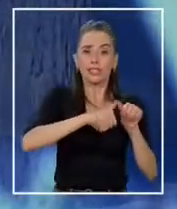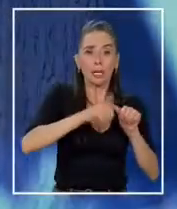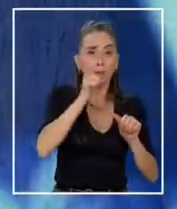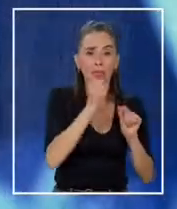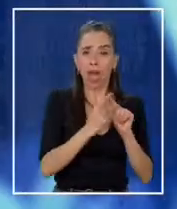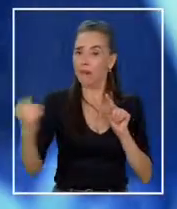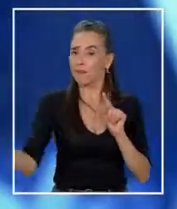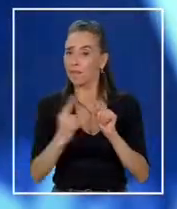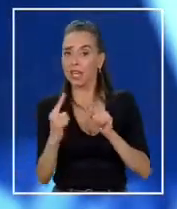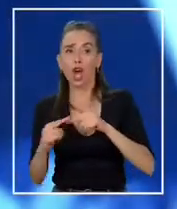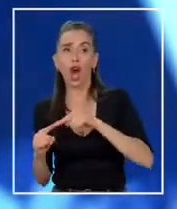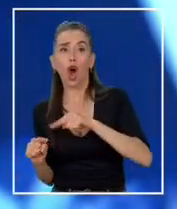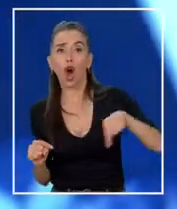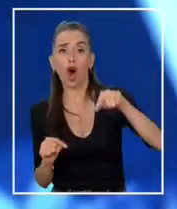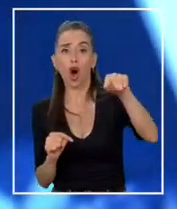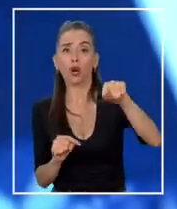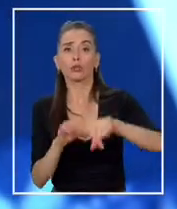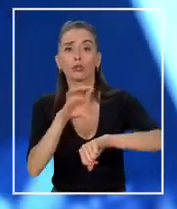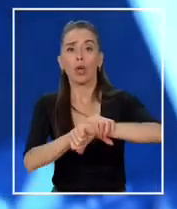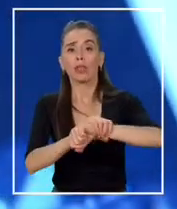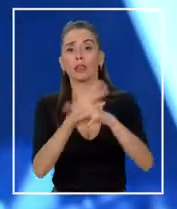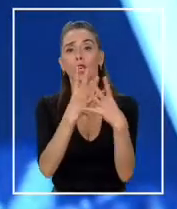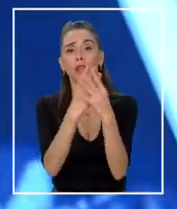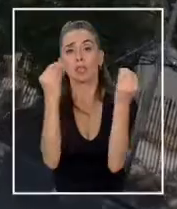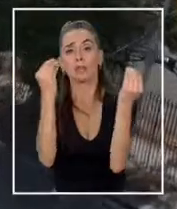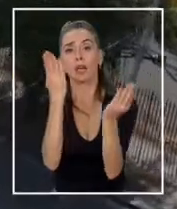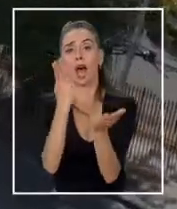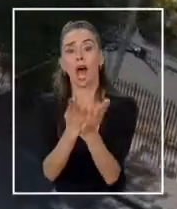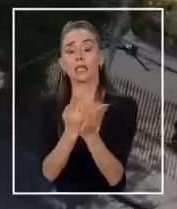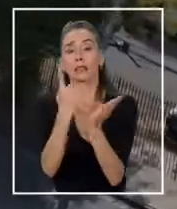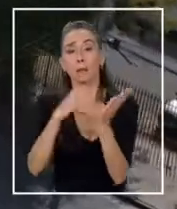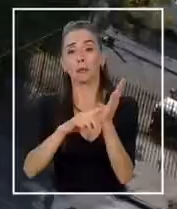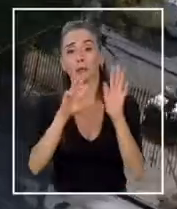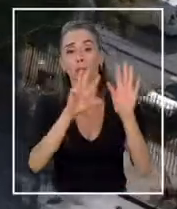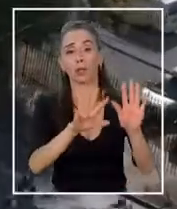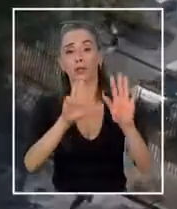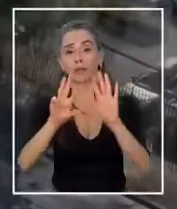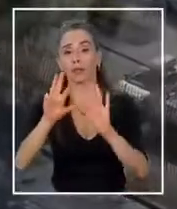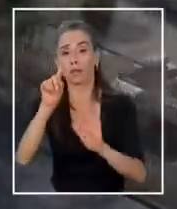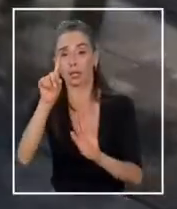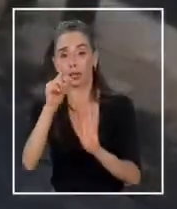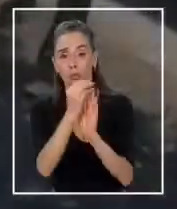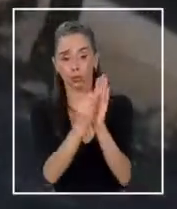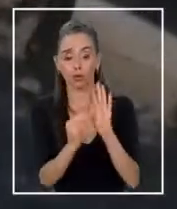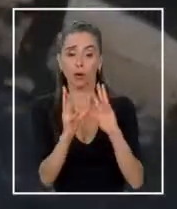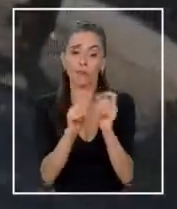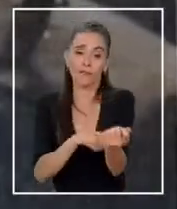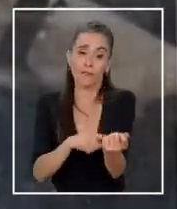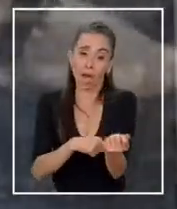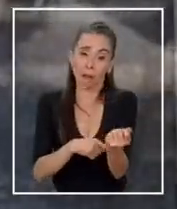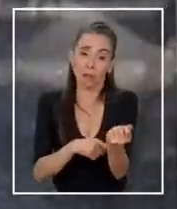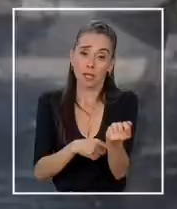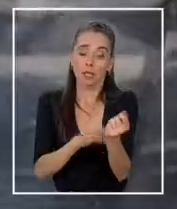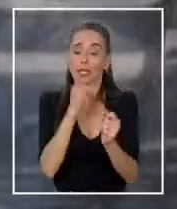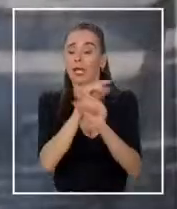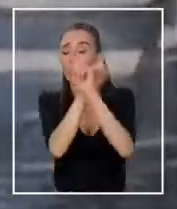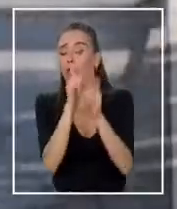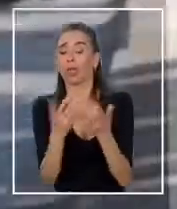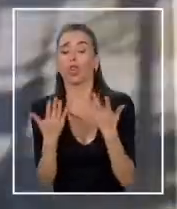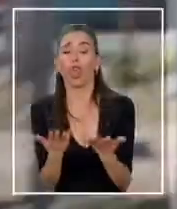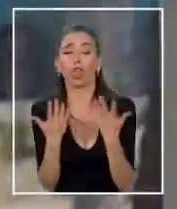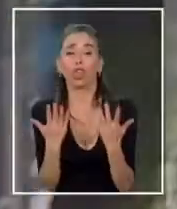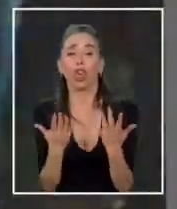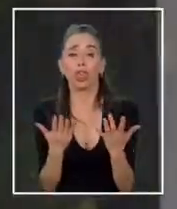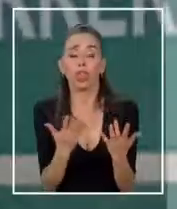diario, Sergio se mantuvo como detenido desaparecido hasta 1991, provocando en su familia una serie de interrogantes que